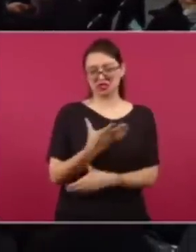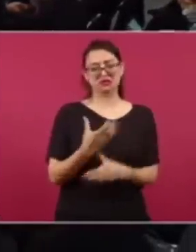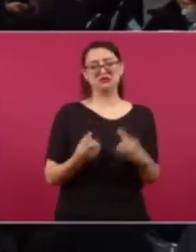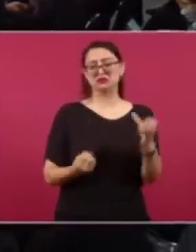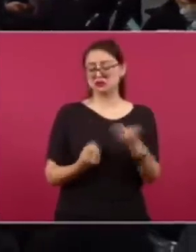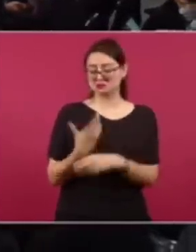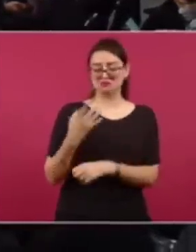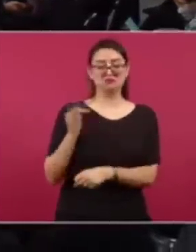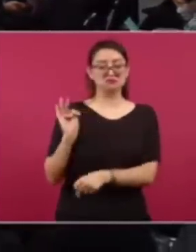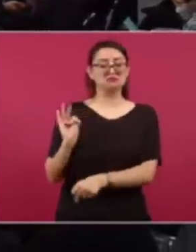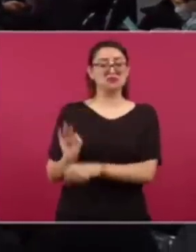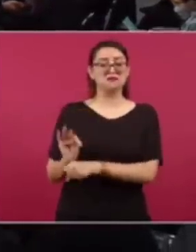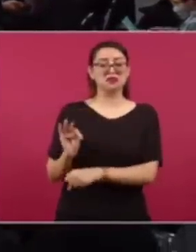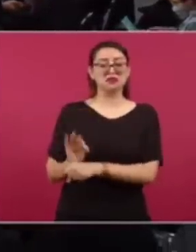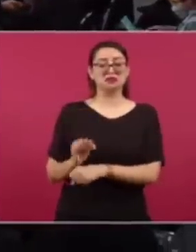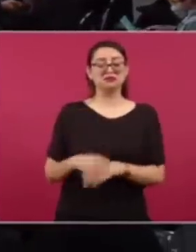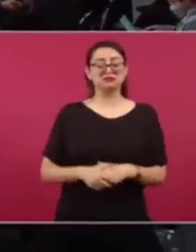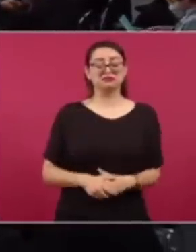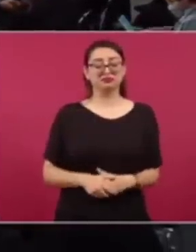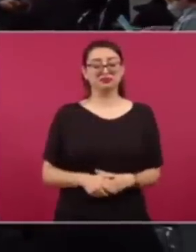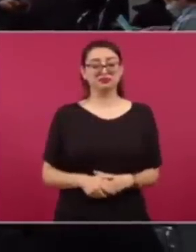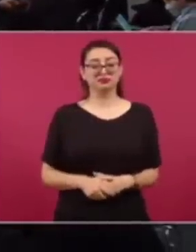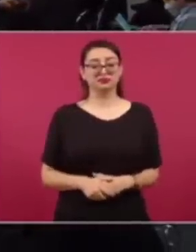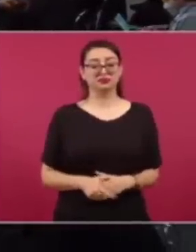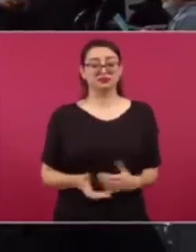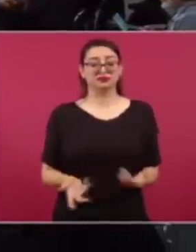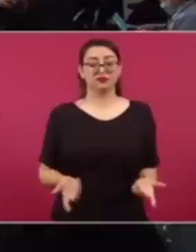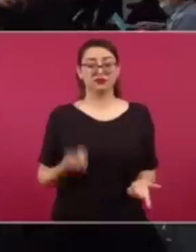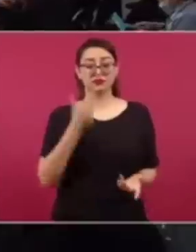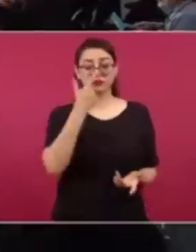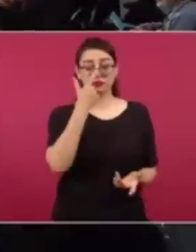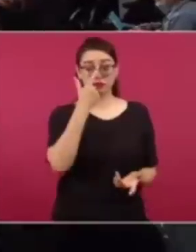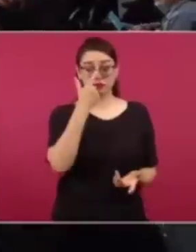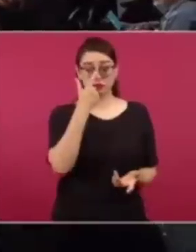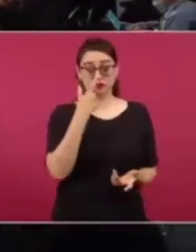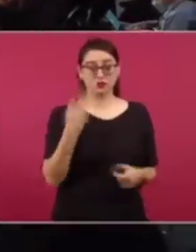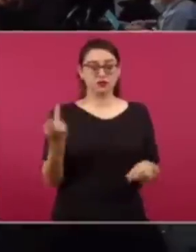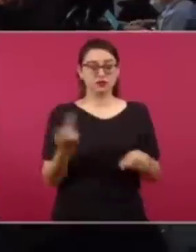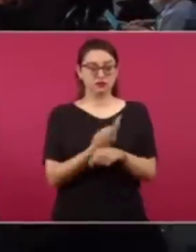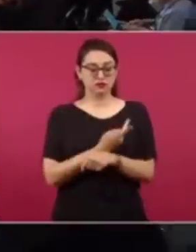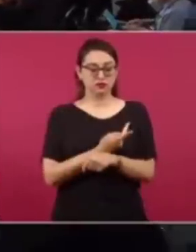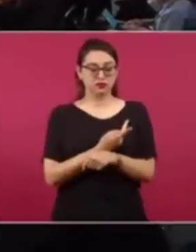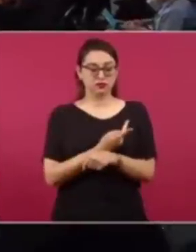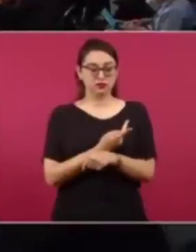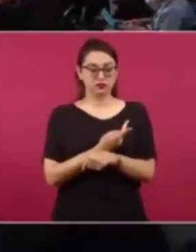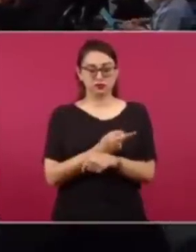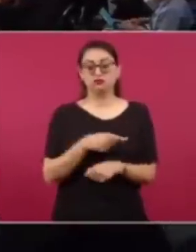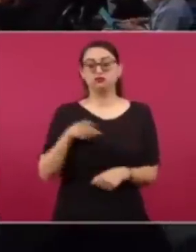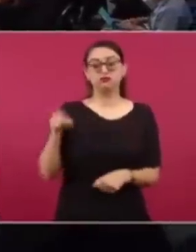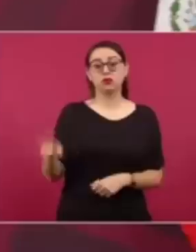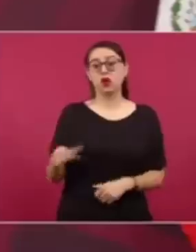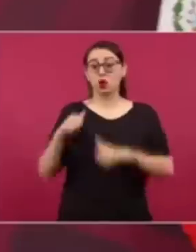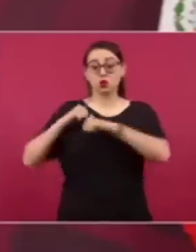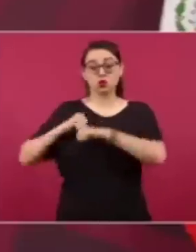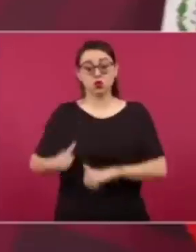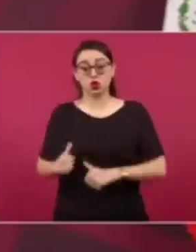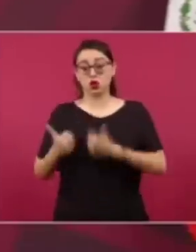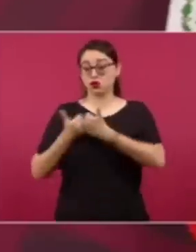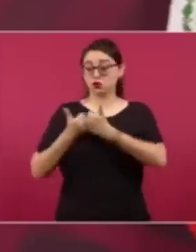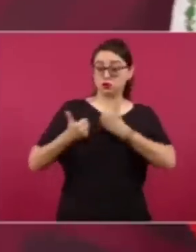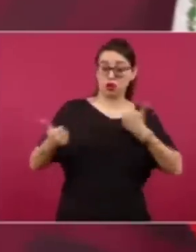que se ha venido creando de que son independientes autónomos